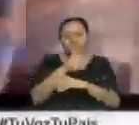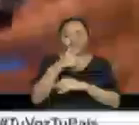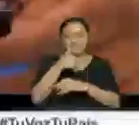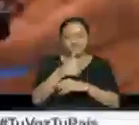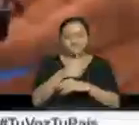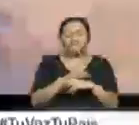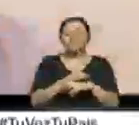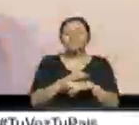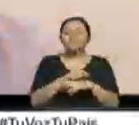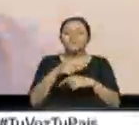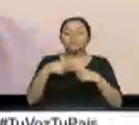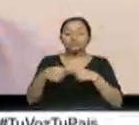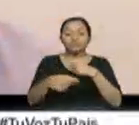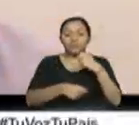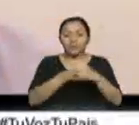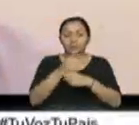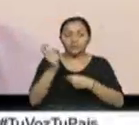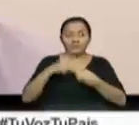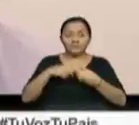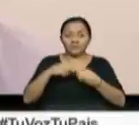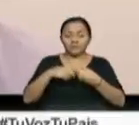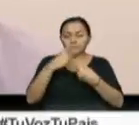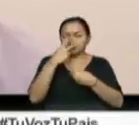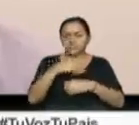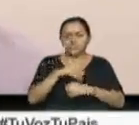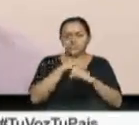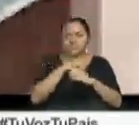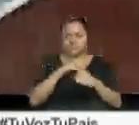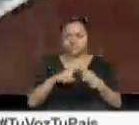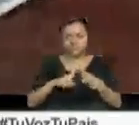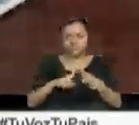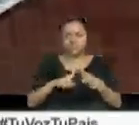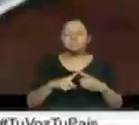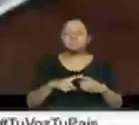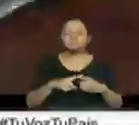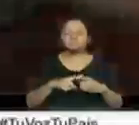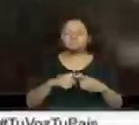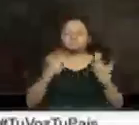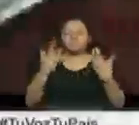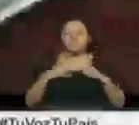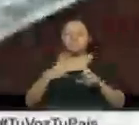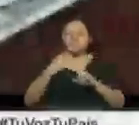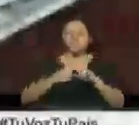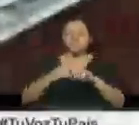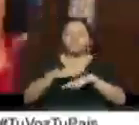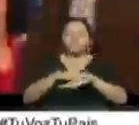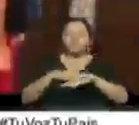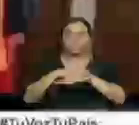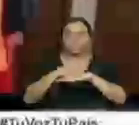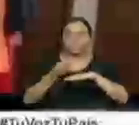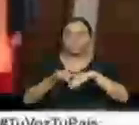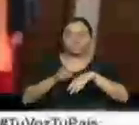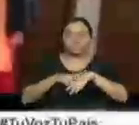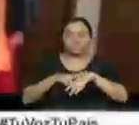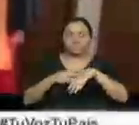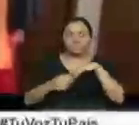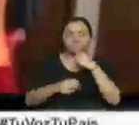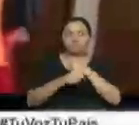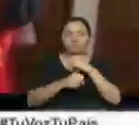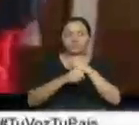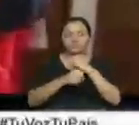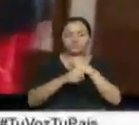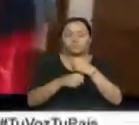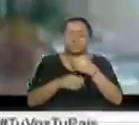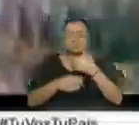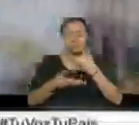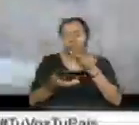este año se garantiza la afiliación obligatoria. Se instituye el salario básico unificado para las trabajadoras